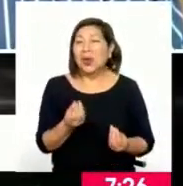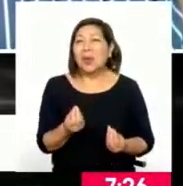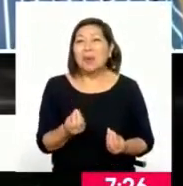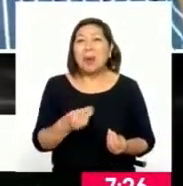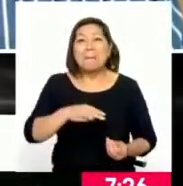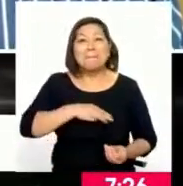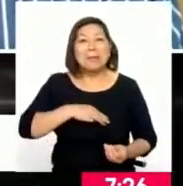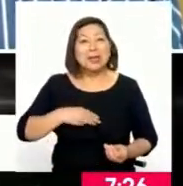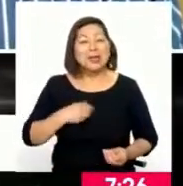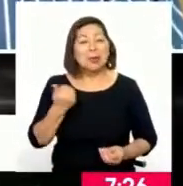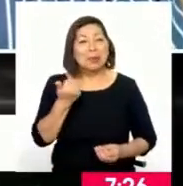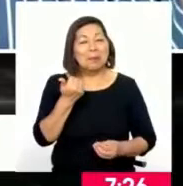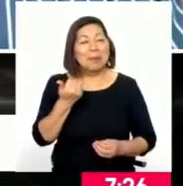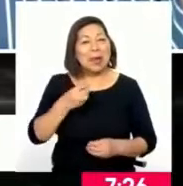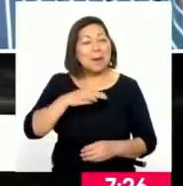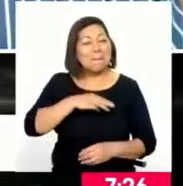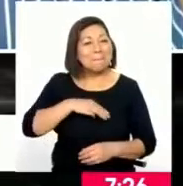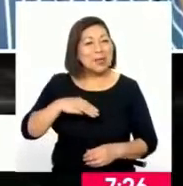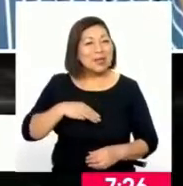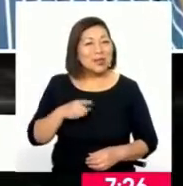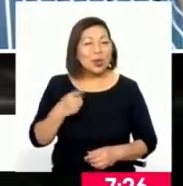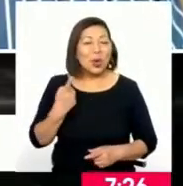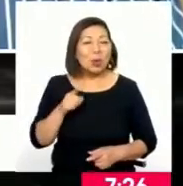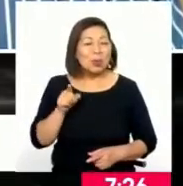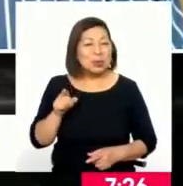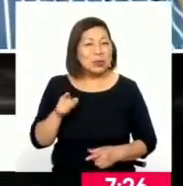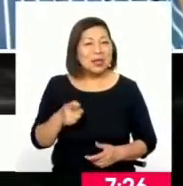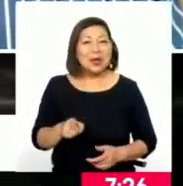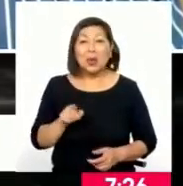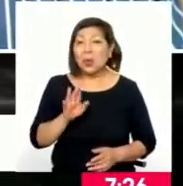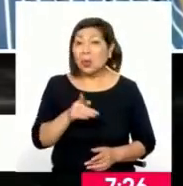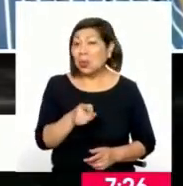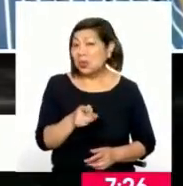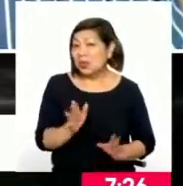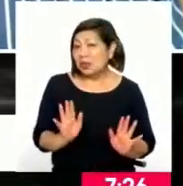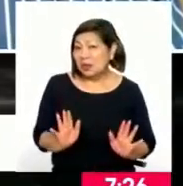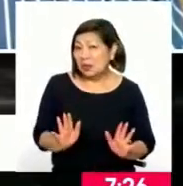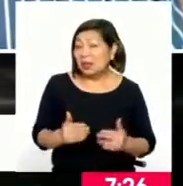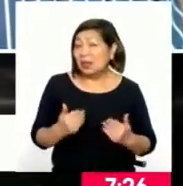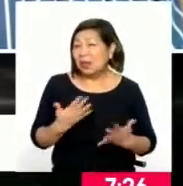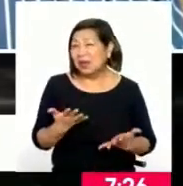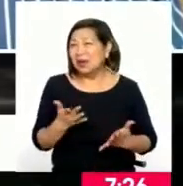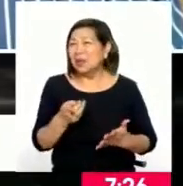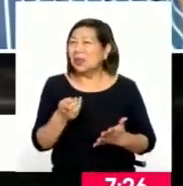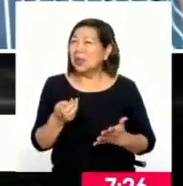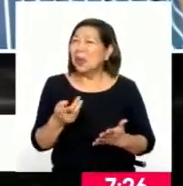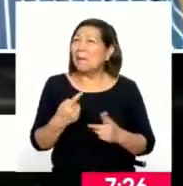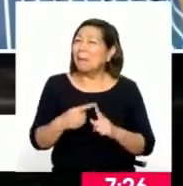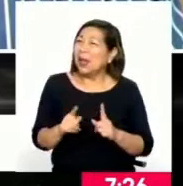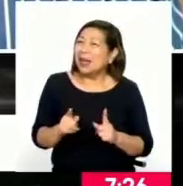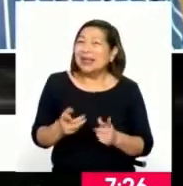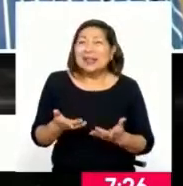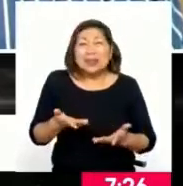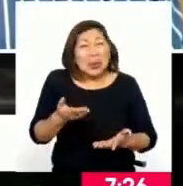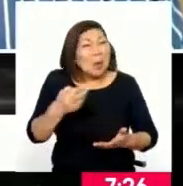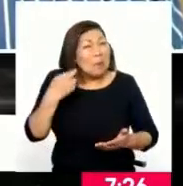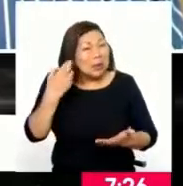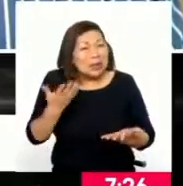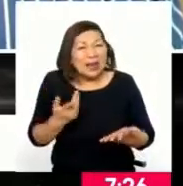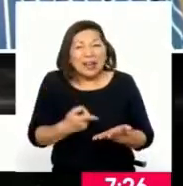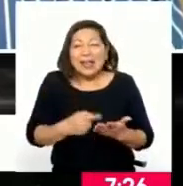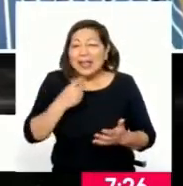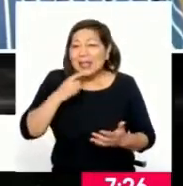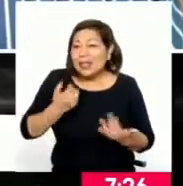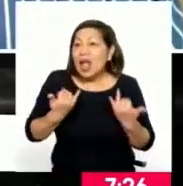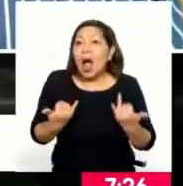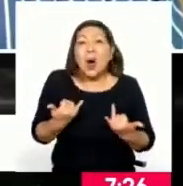en el titularato del gabinete ministerial, ¿no? Señalan que de repente usted tiene un perfil un poco más técnico, no tan político, y que lo que se